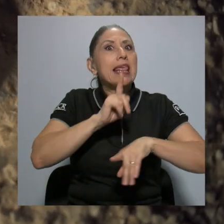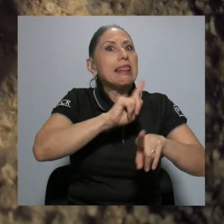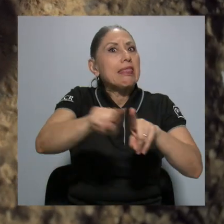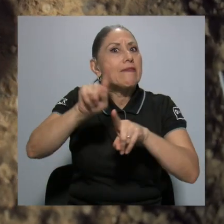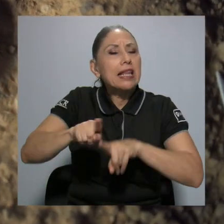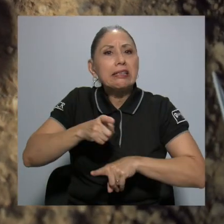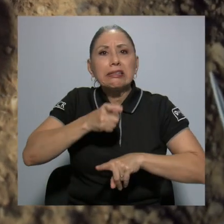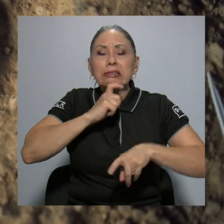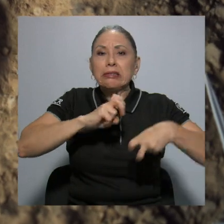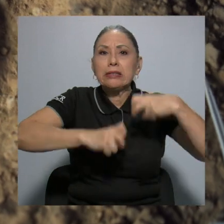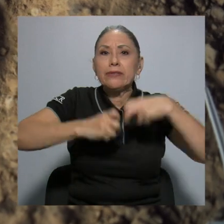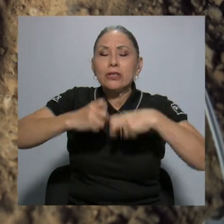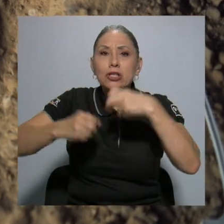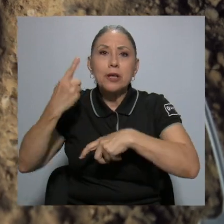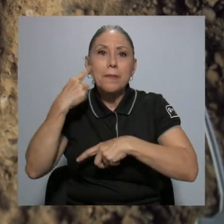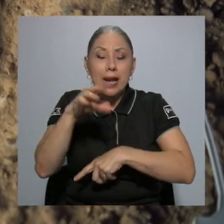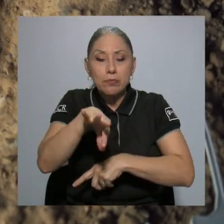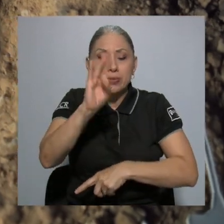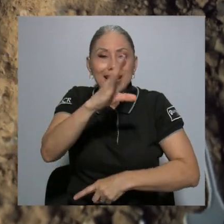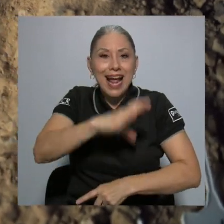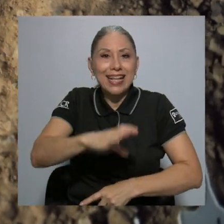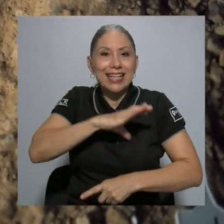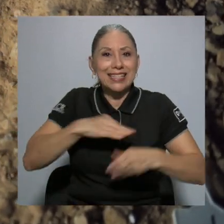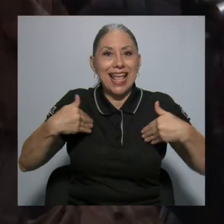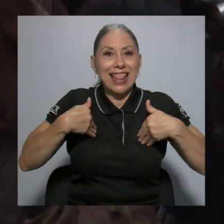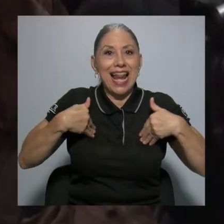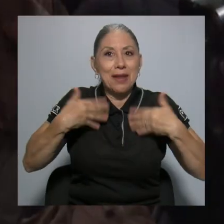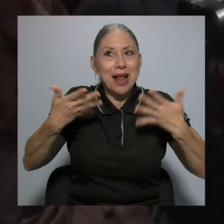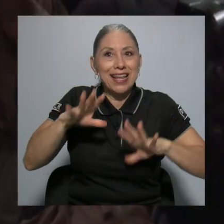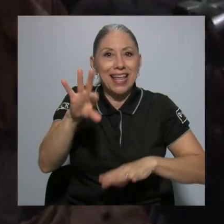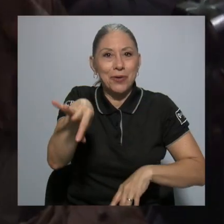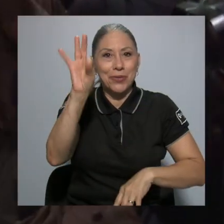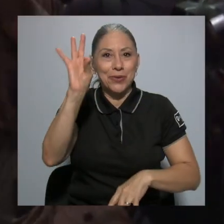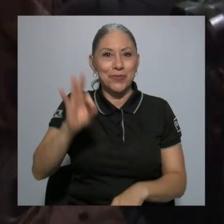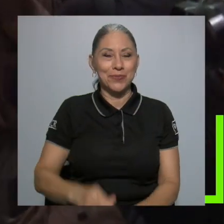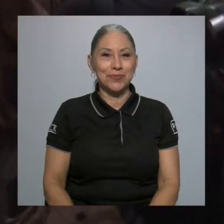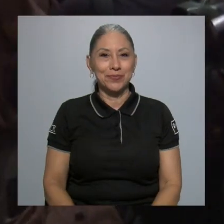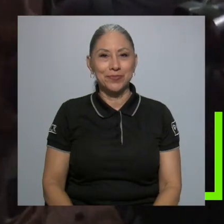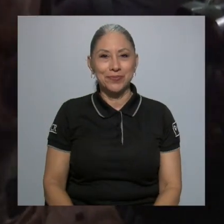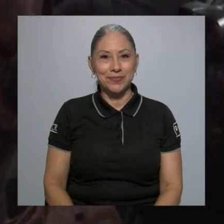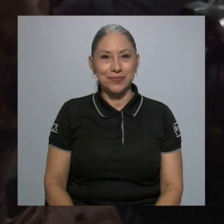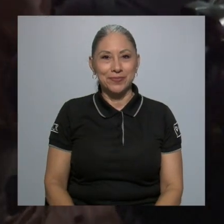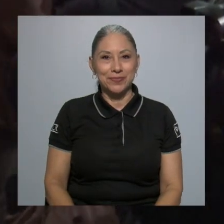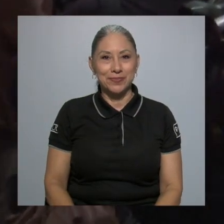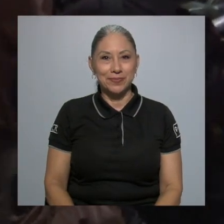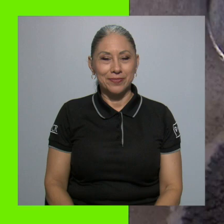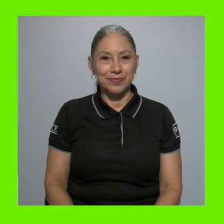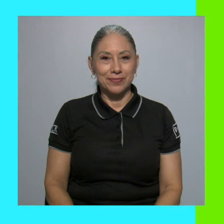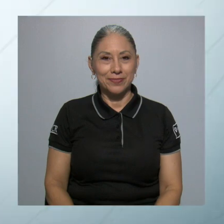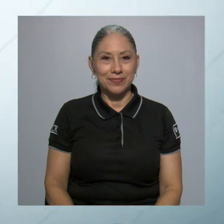dificultades que ha tenido a la hora de definir las características del animal encontrado.